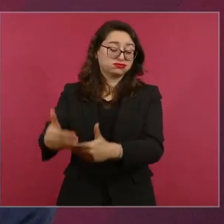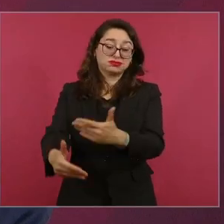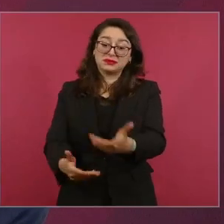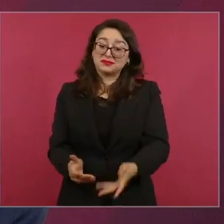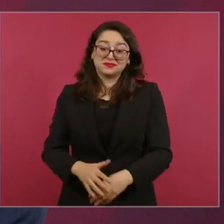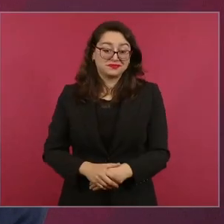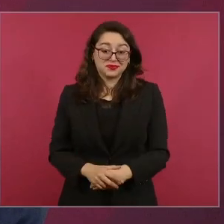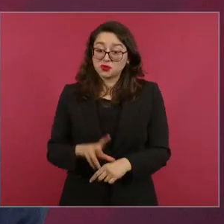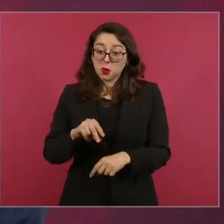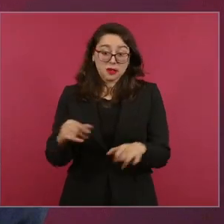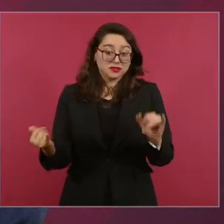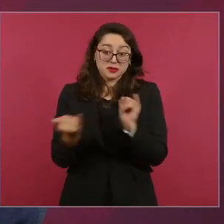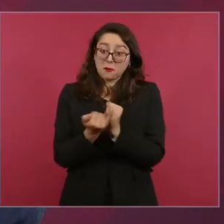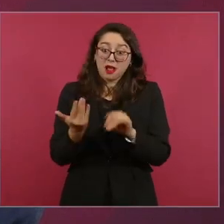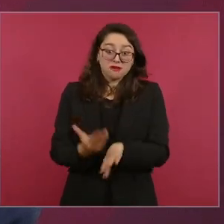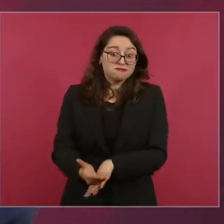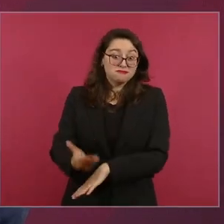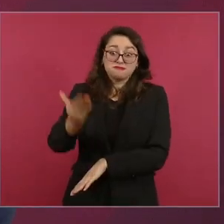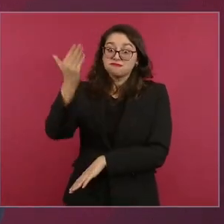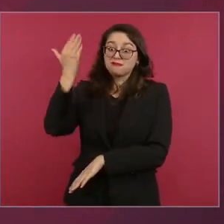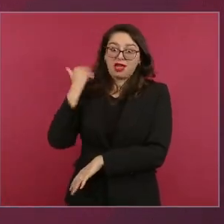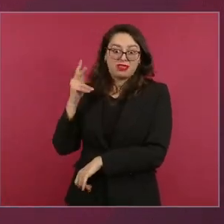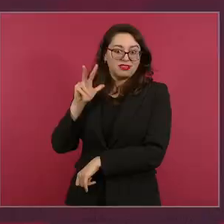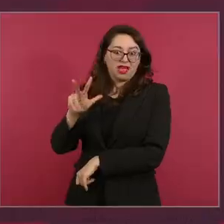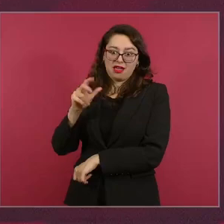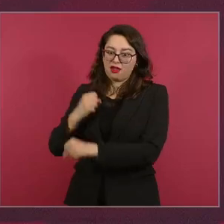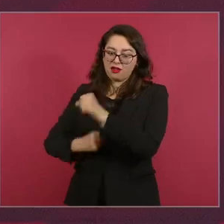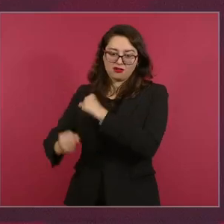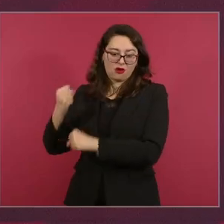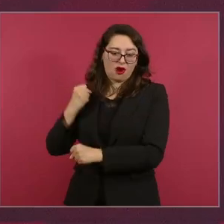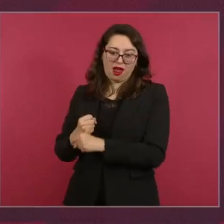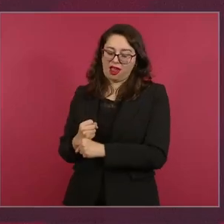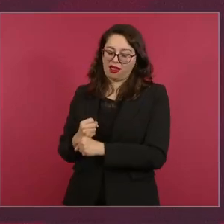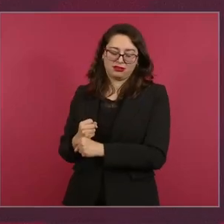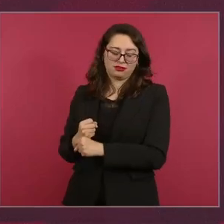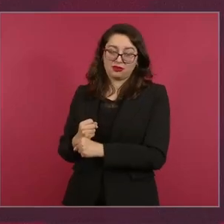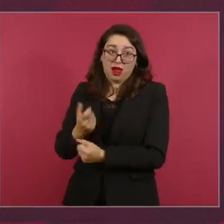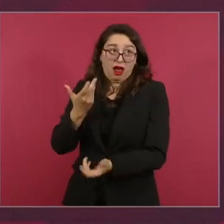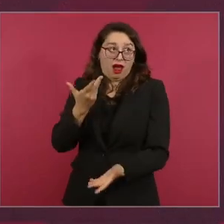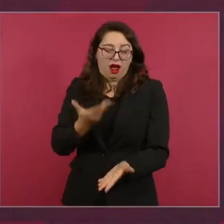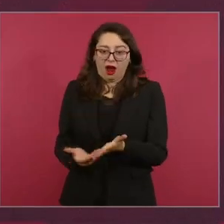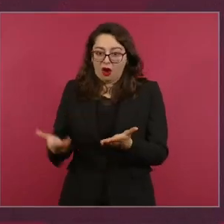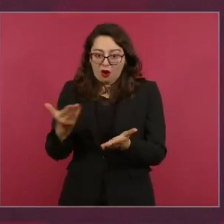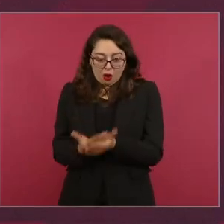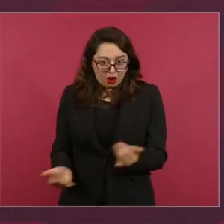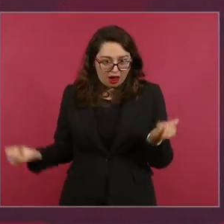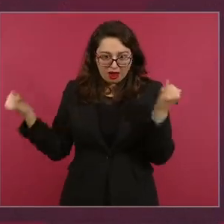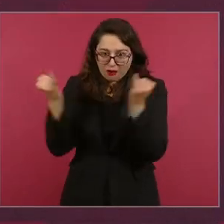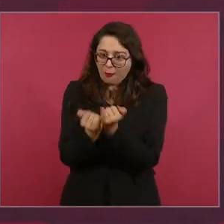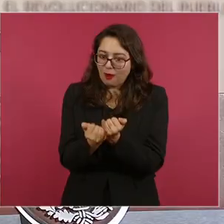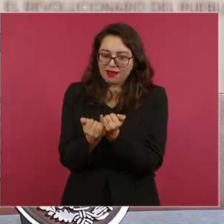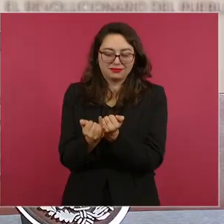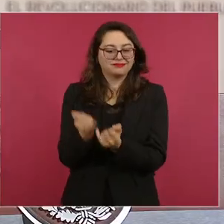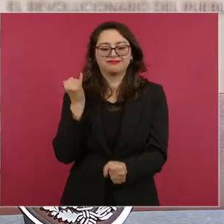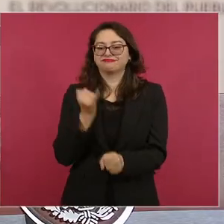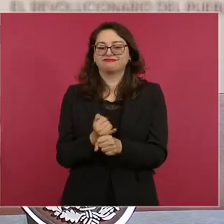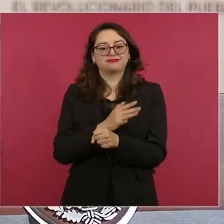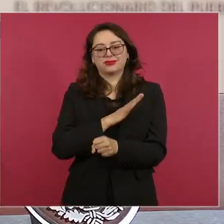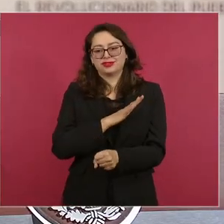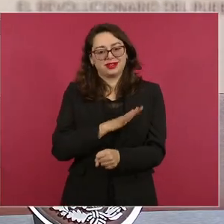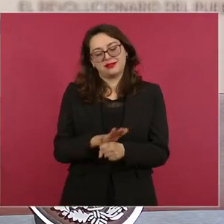No es lo mismo, ¿sí?, lo que pasaba hace 18 años que lo que está pasando ahora.